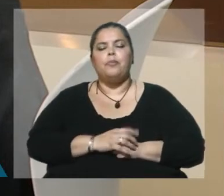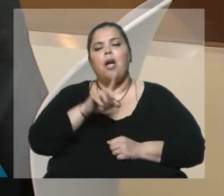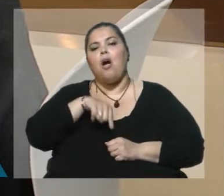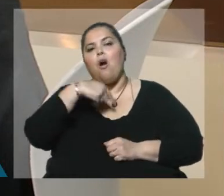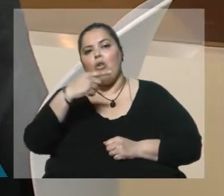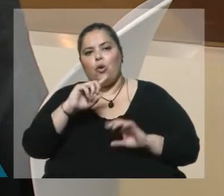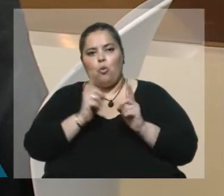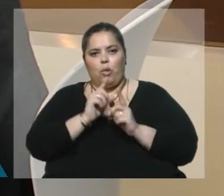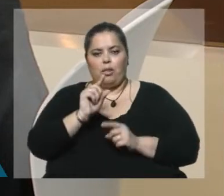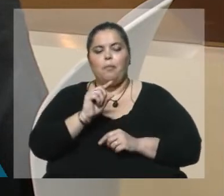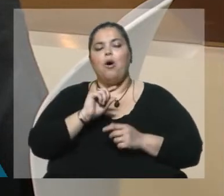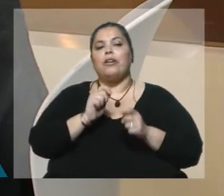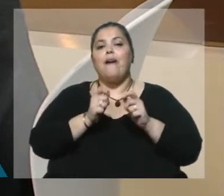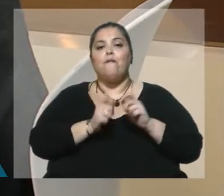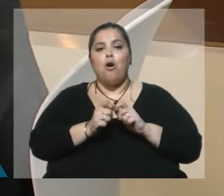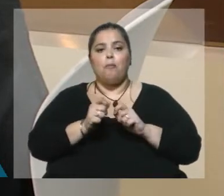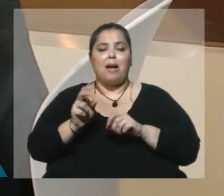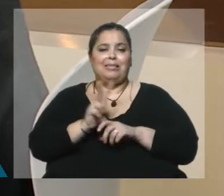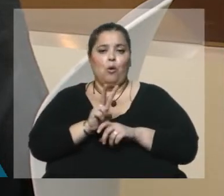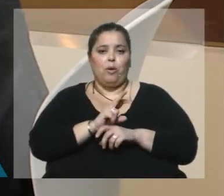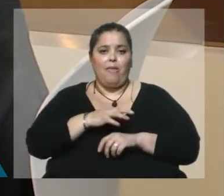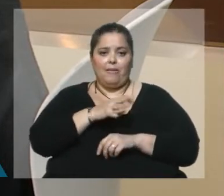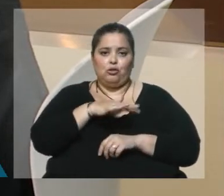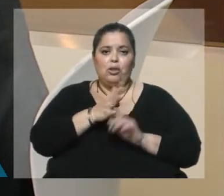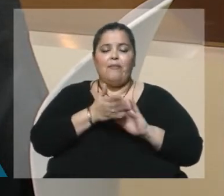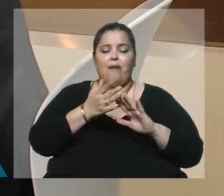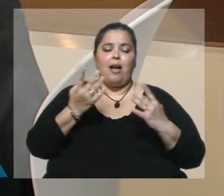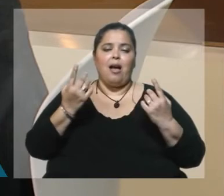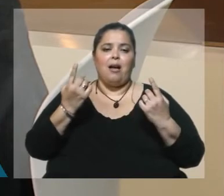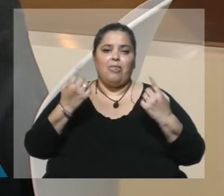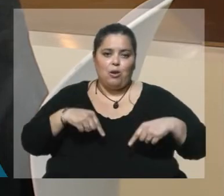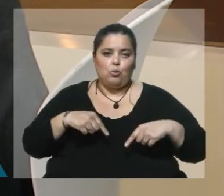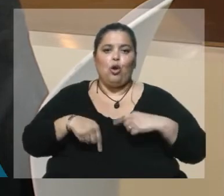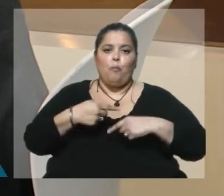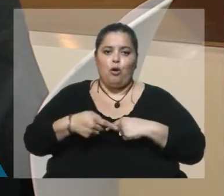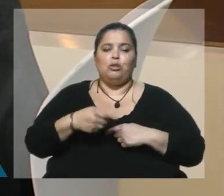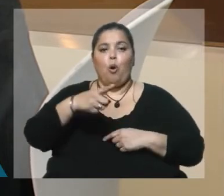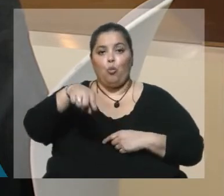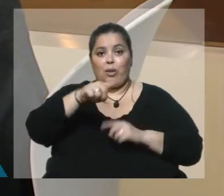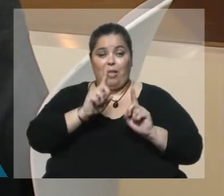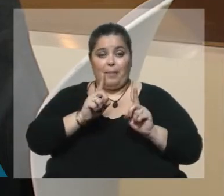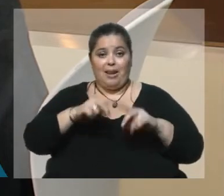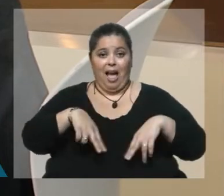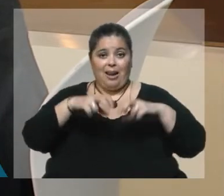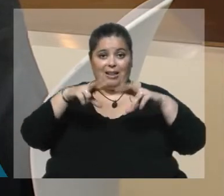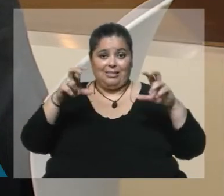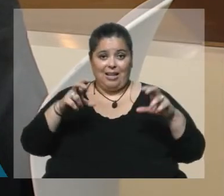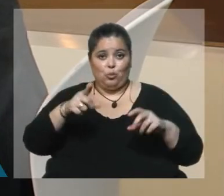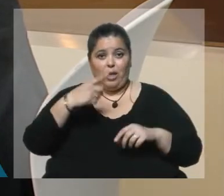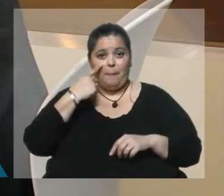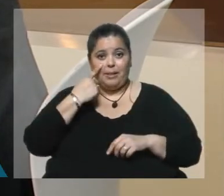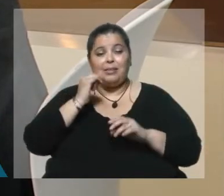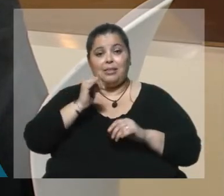la reforma la seguridad social que se viene ahora la discusión entre el proyecto de esta semana y la están analizando en cpa la ven como que hay que